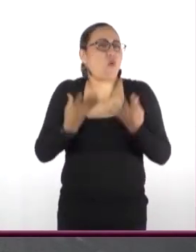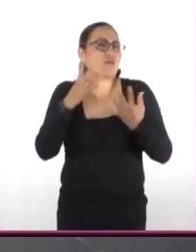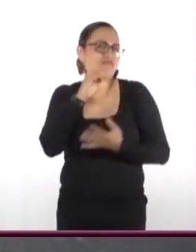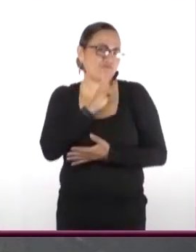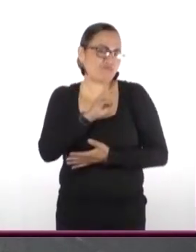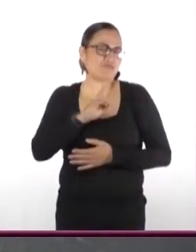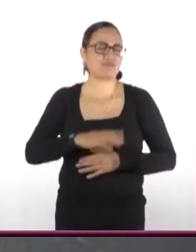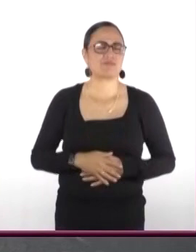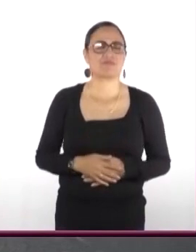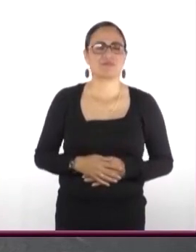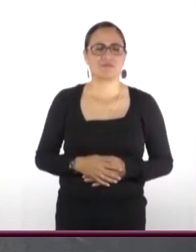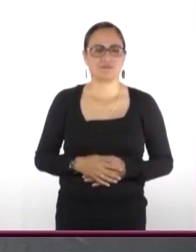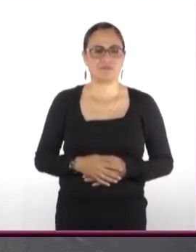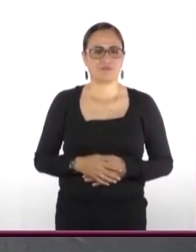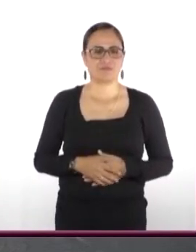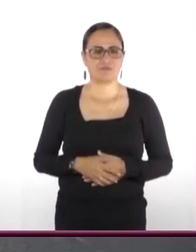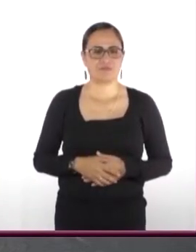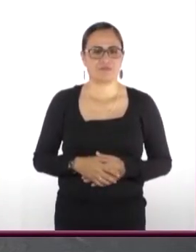Venga.